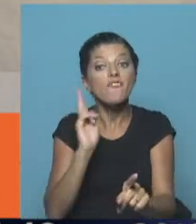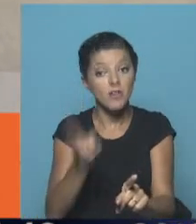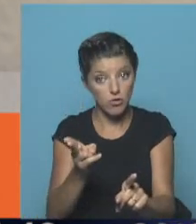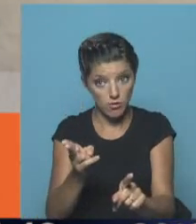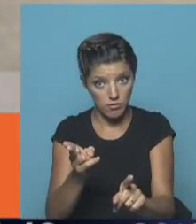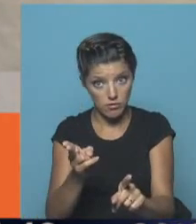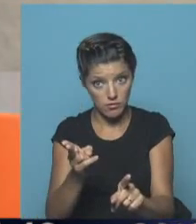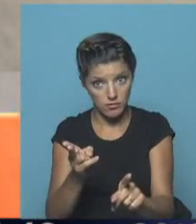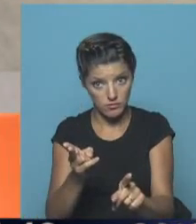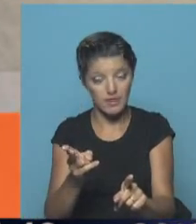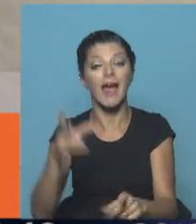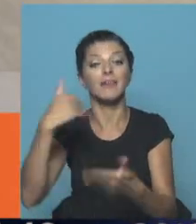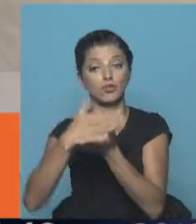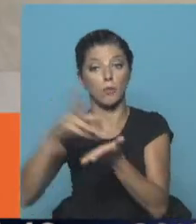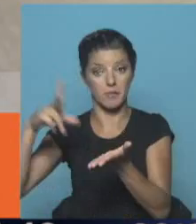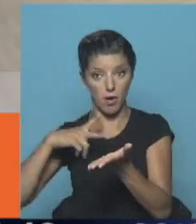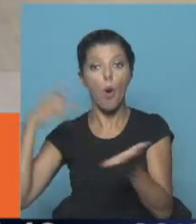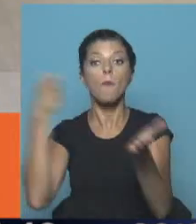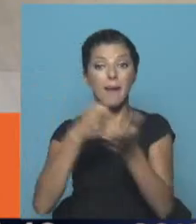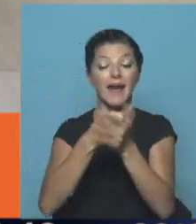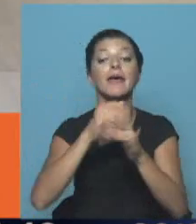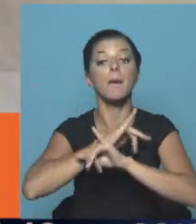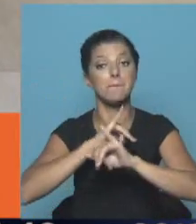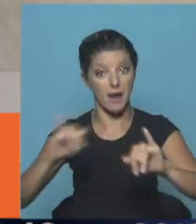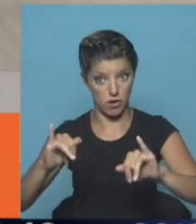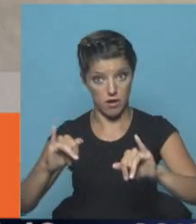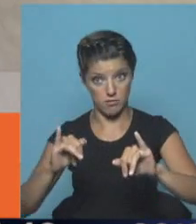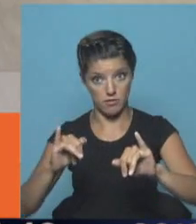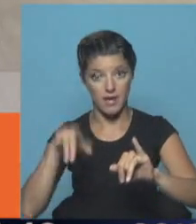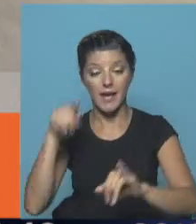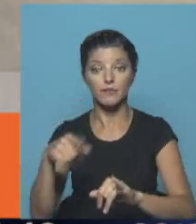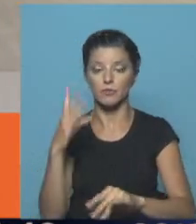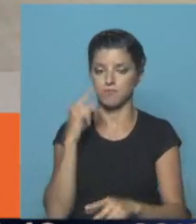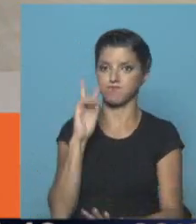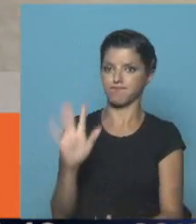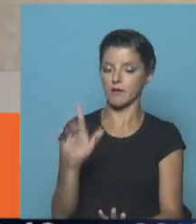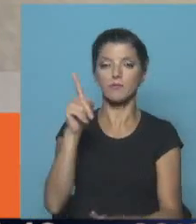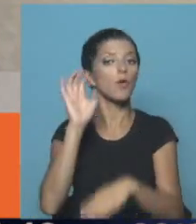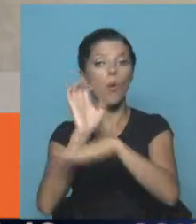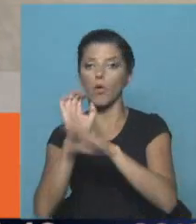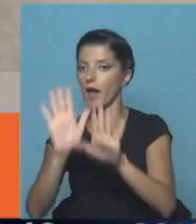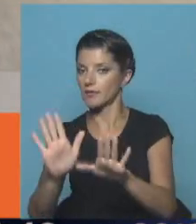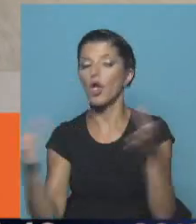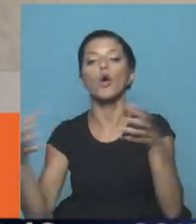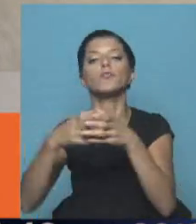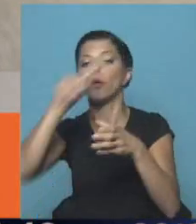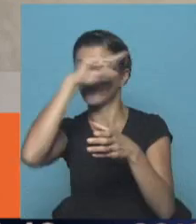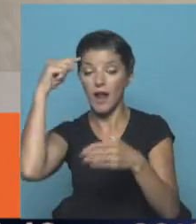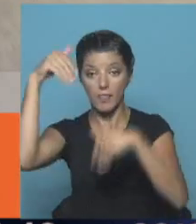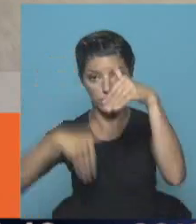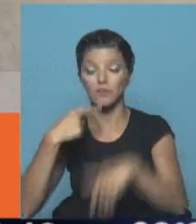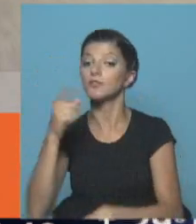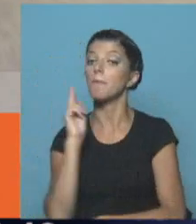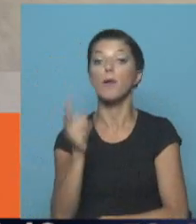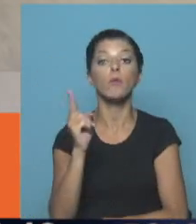desde la actividad privada en la campaña electoral. Esto es una curiosidad que tiene Ecuador, el Consejo Nacional Electoral lo